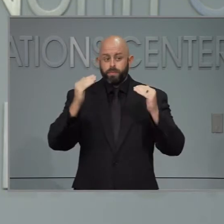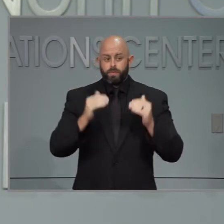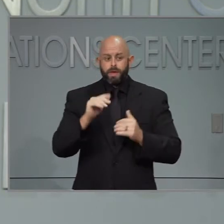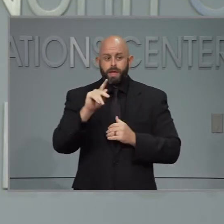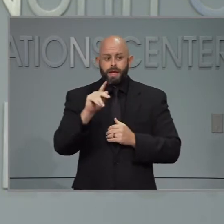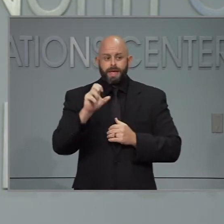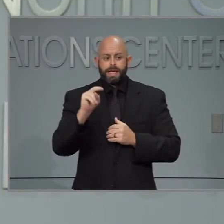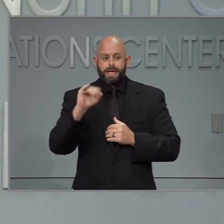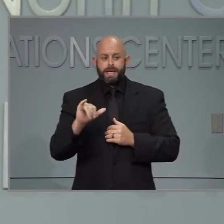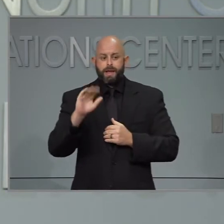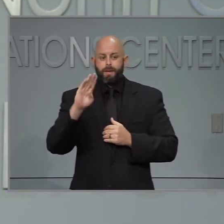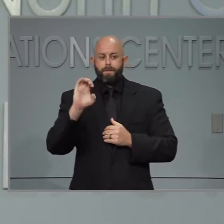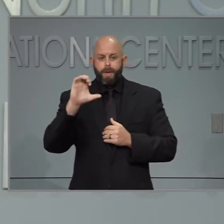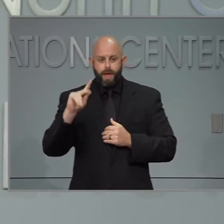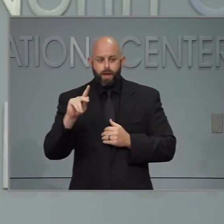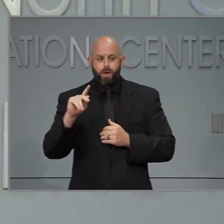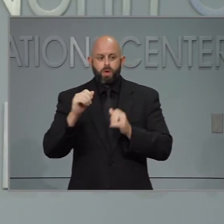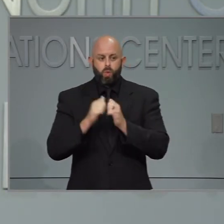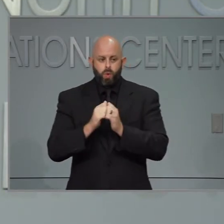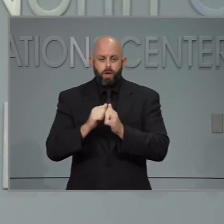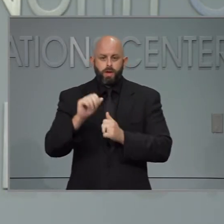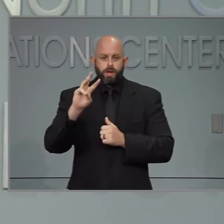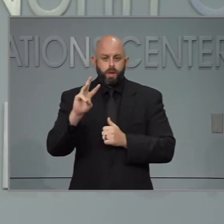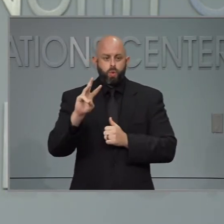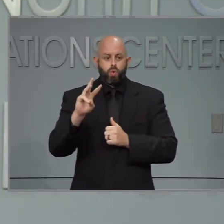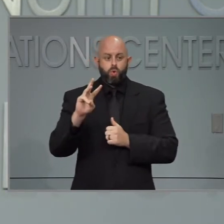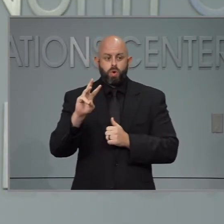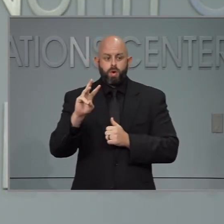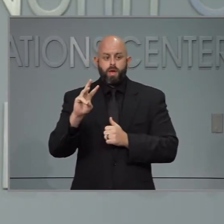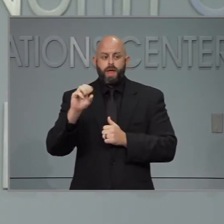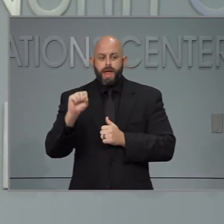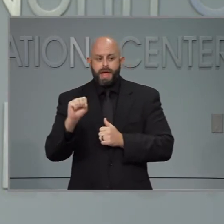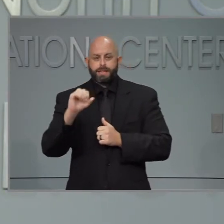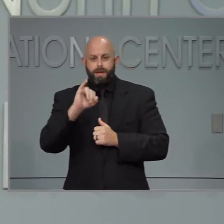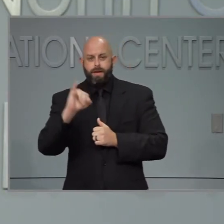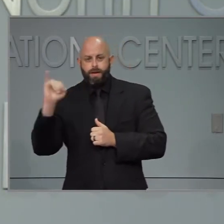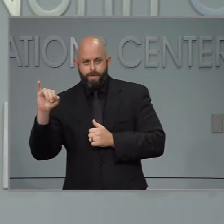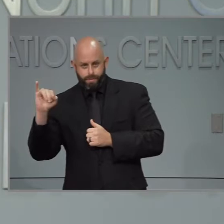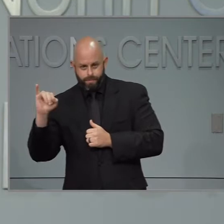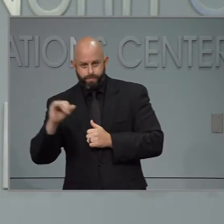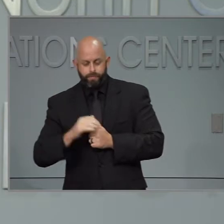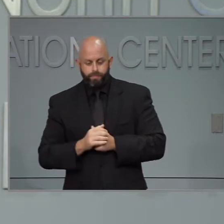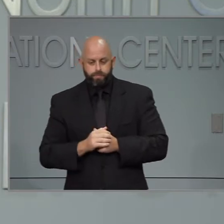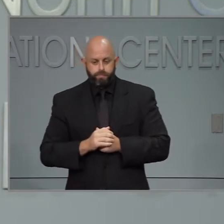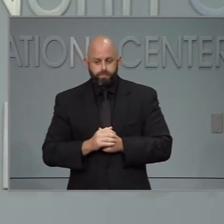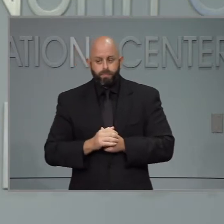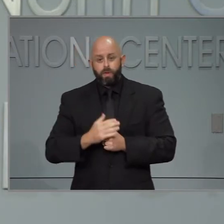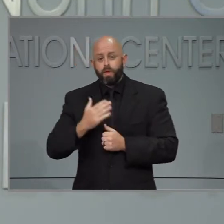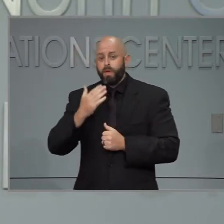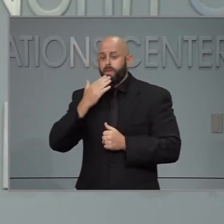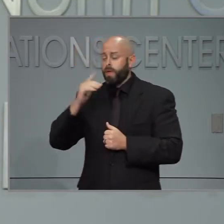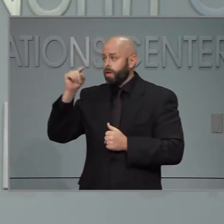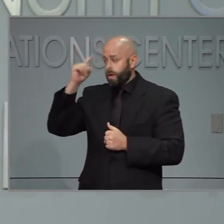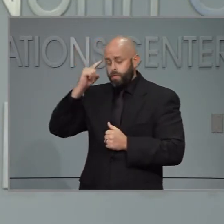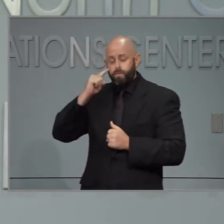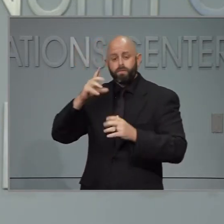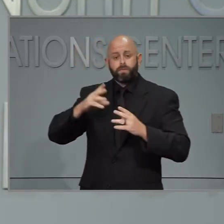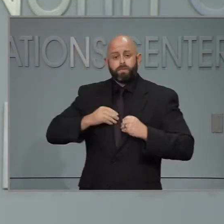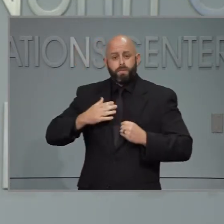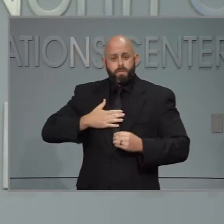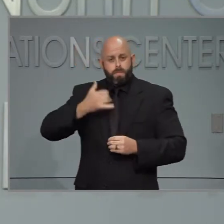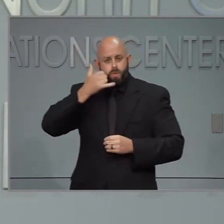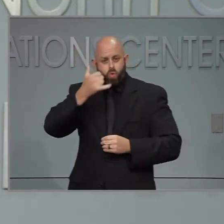Kenny Beck, WXY. WXYI. Y